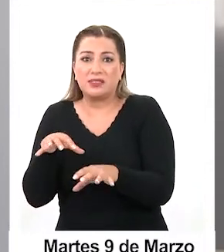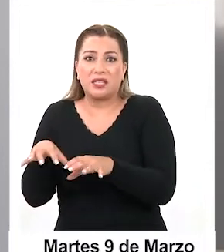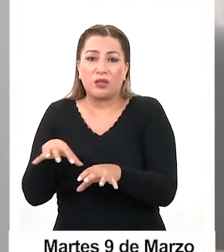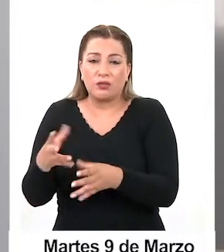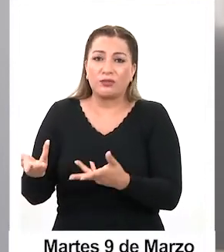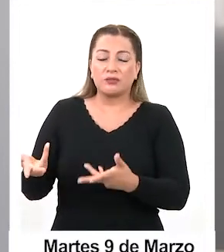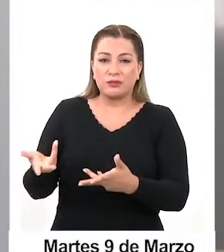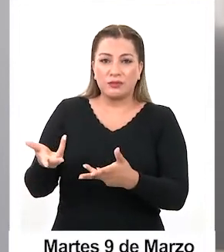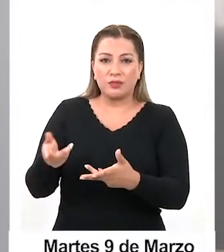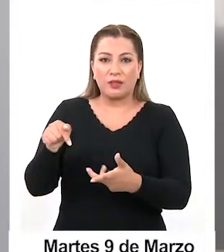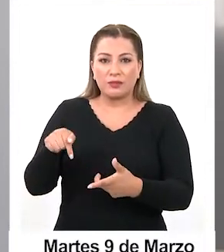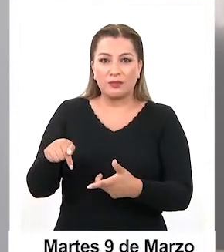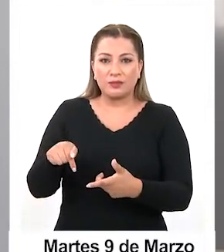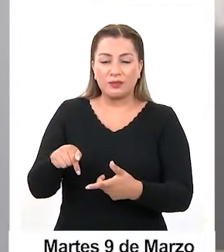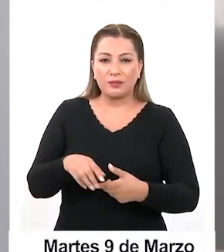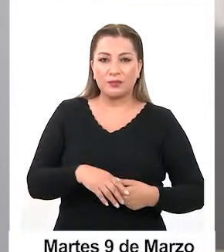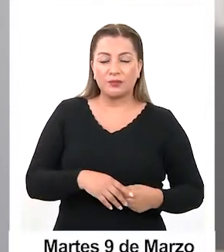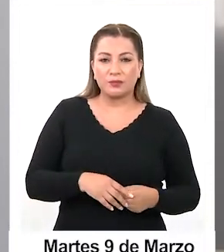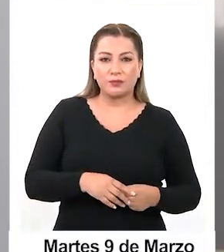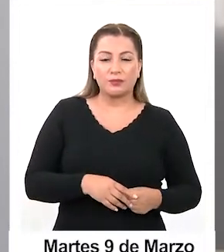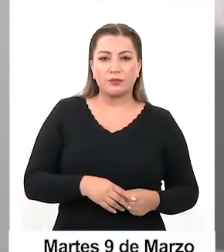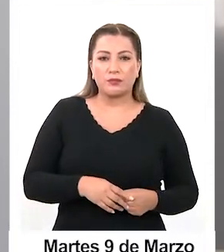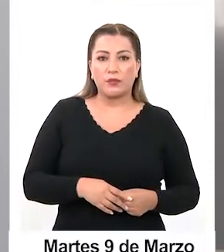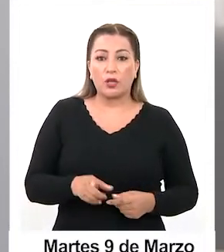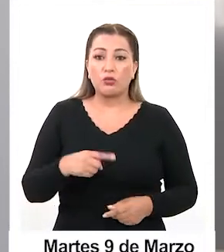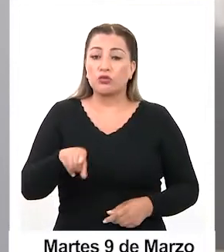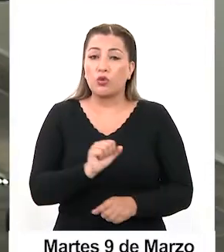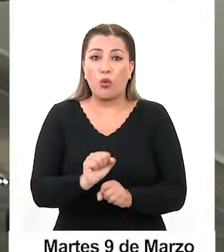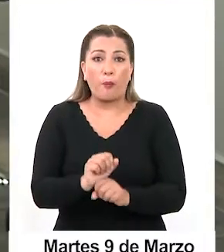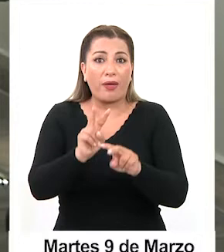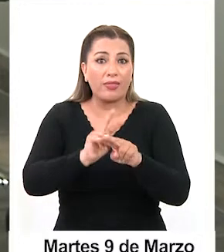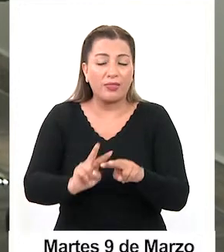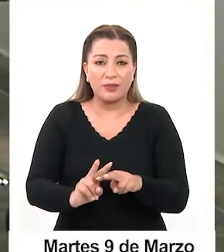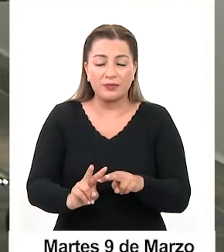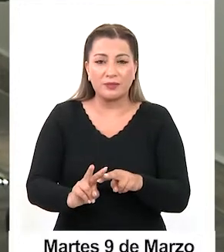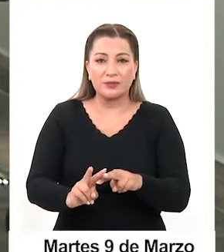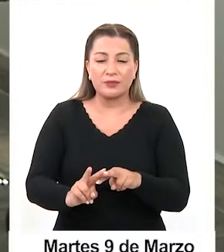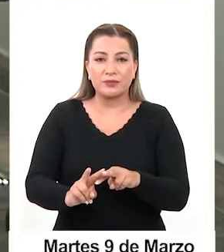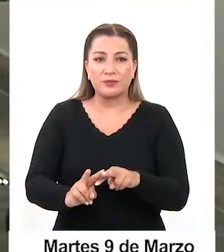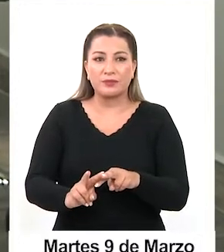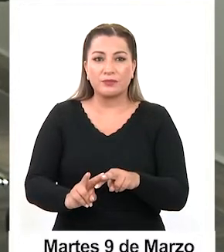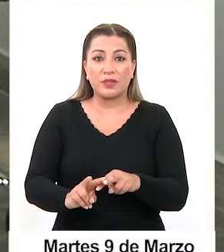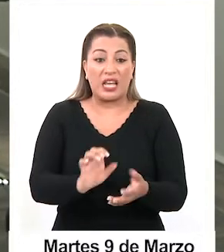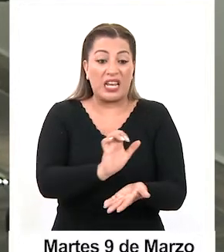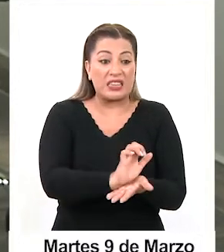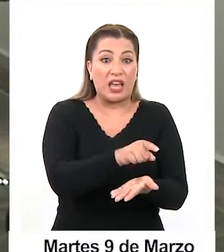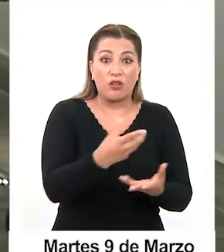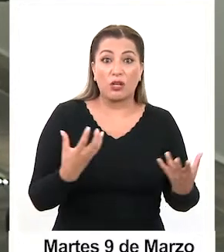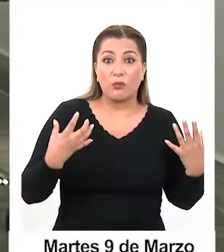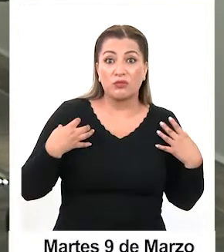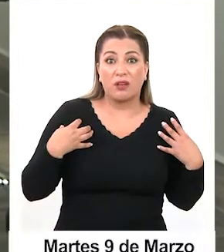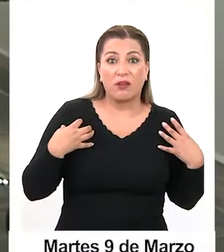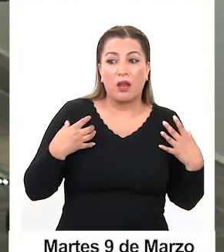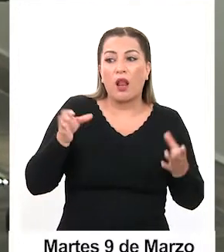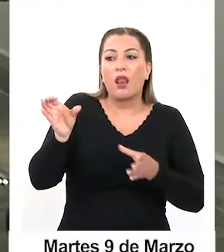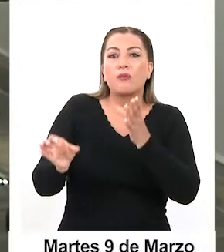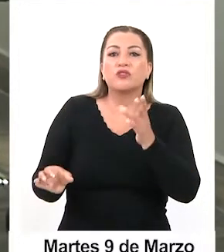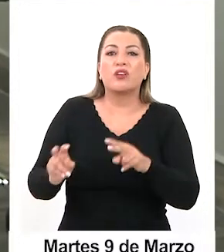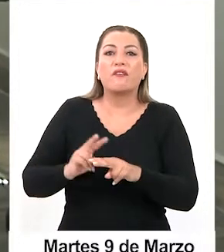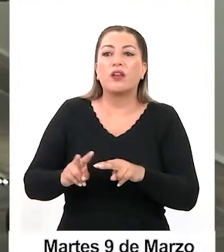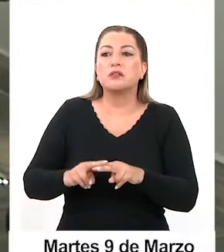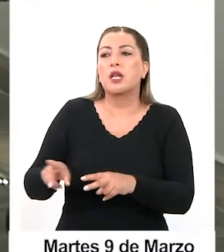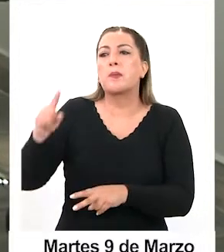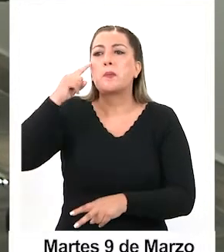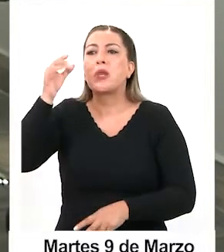satisfechas, y si desde esa perspectiva no se logra hacer desde el Estado, las personas van a buscar las formas como